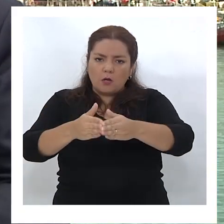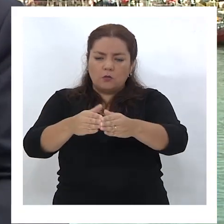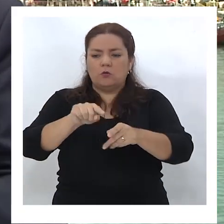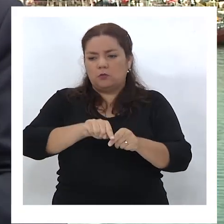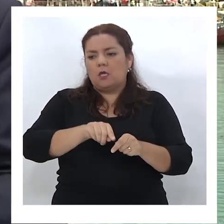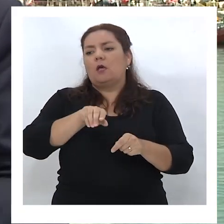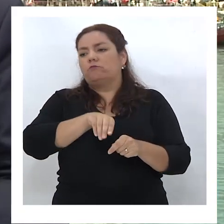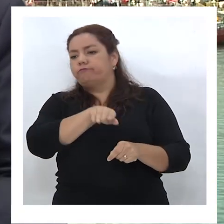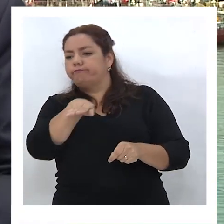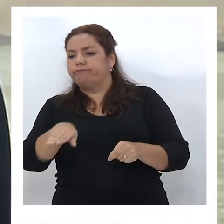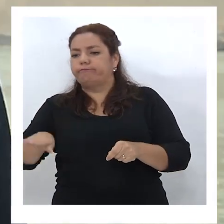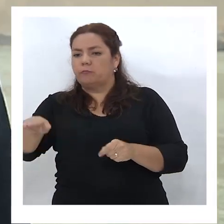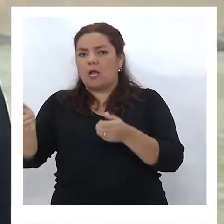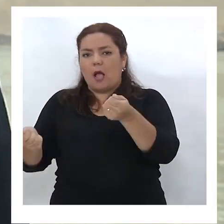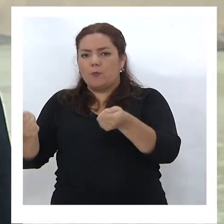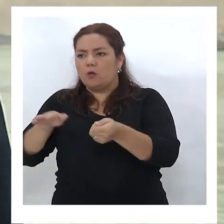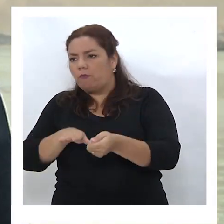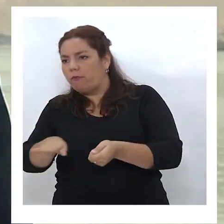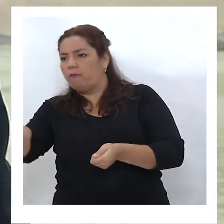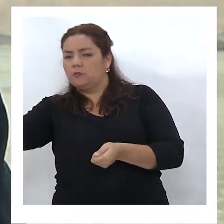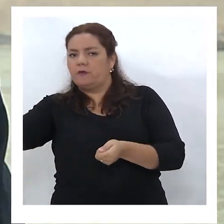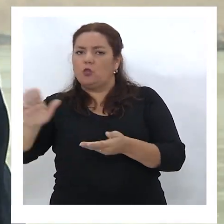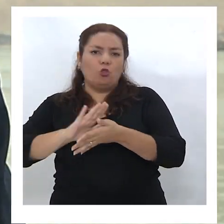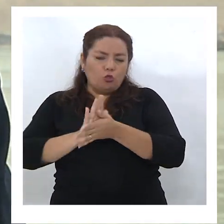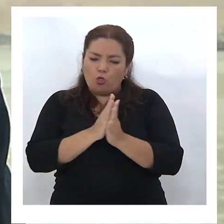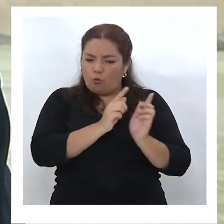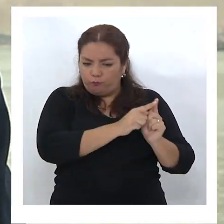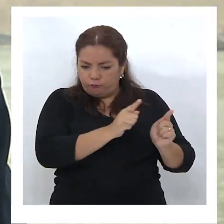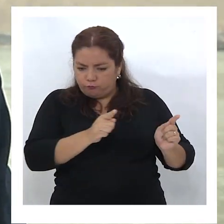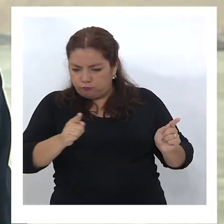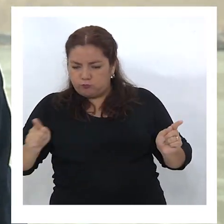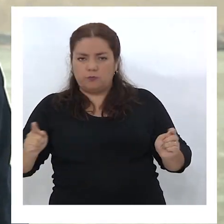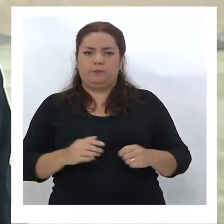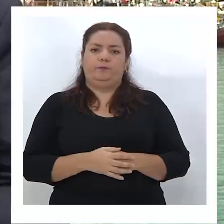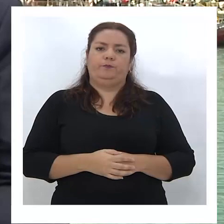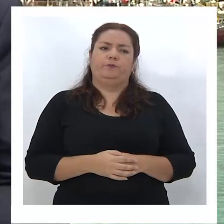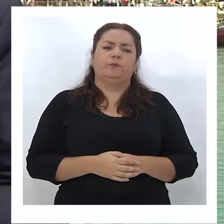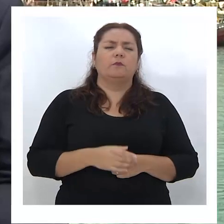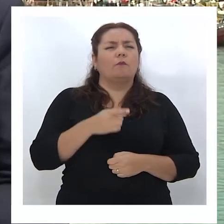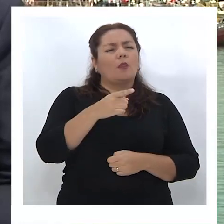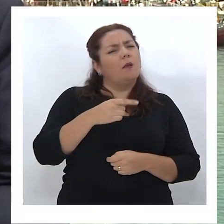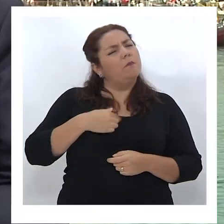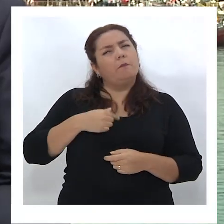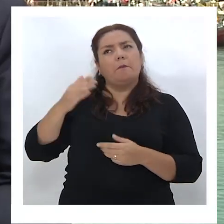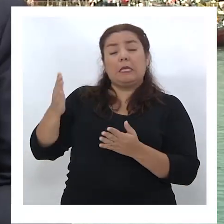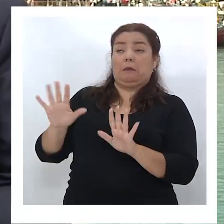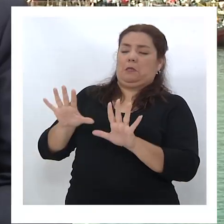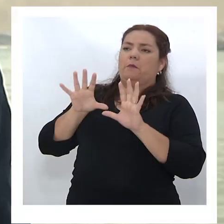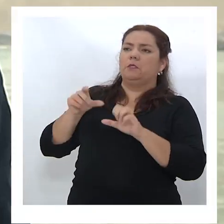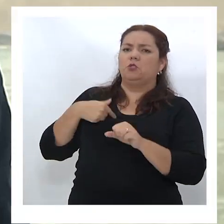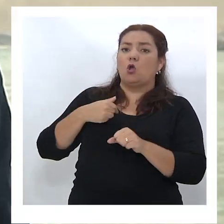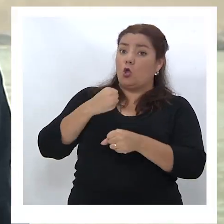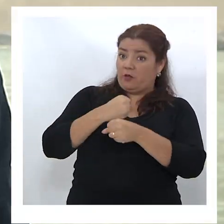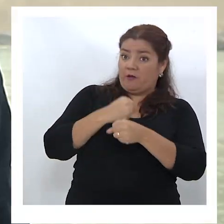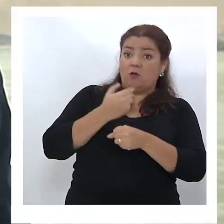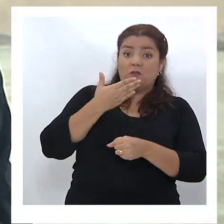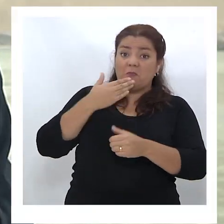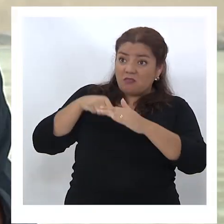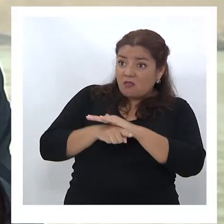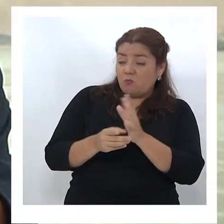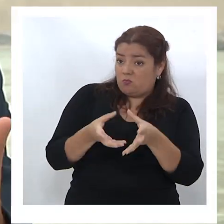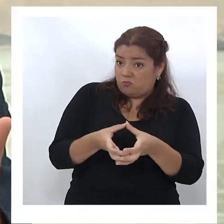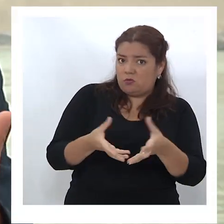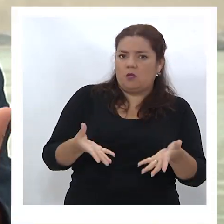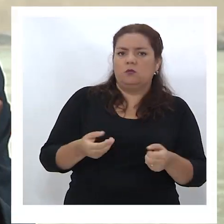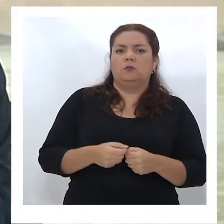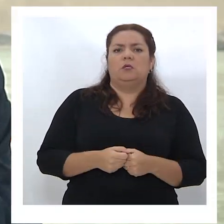del cliente final. Sí, nos llamó la atención precisamente, ¿cierto?, que están incorporados los trabajadores, digamos, que normalmente presentan o